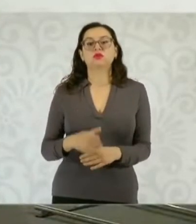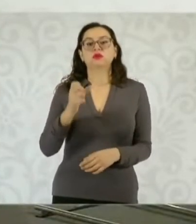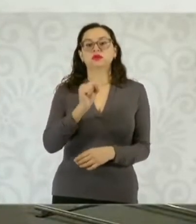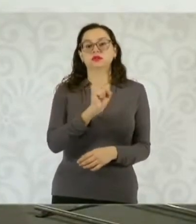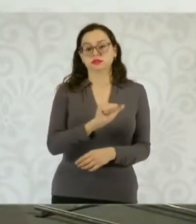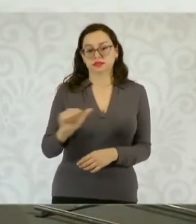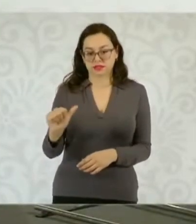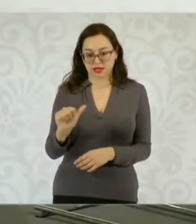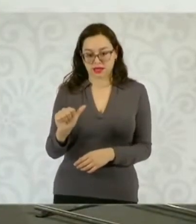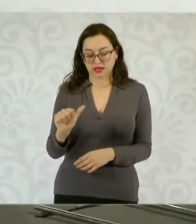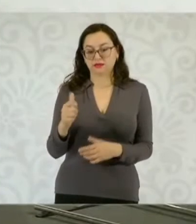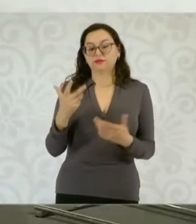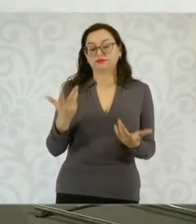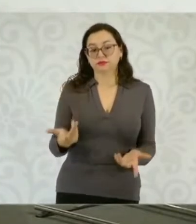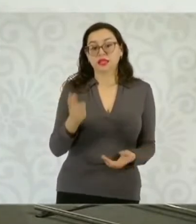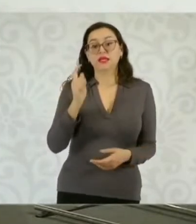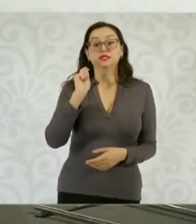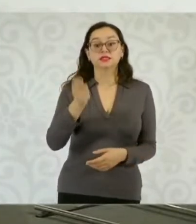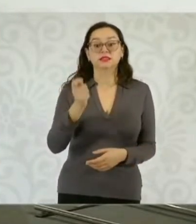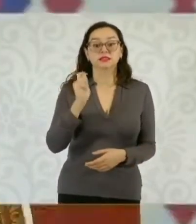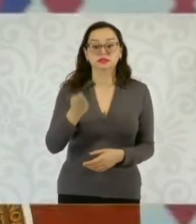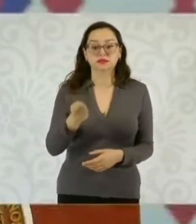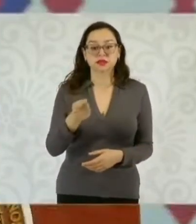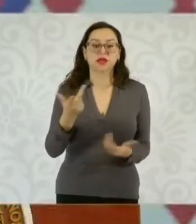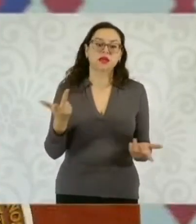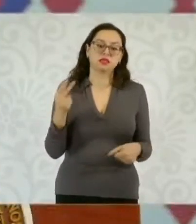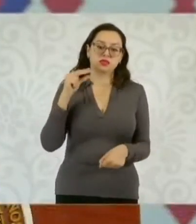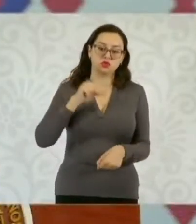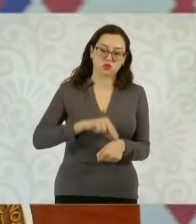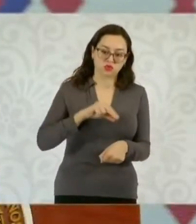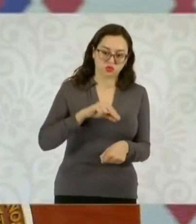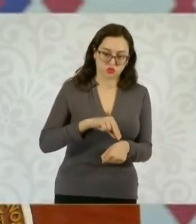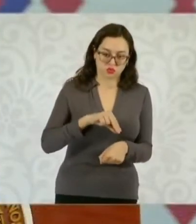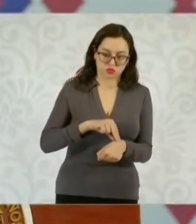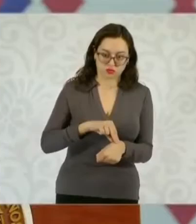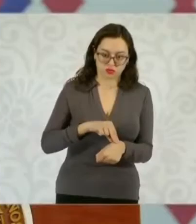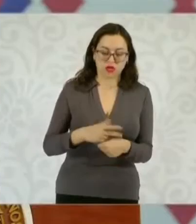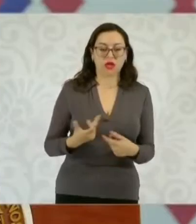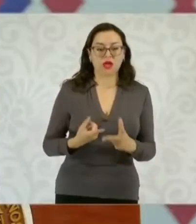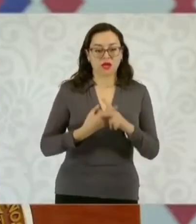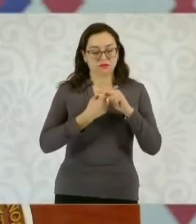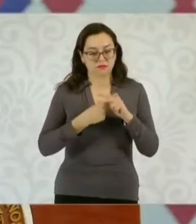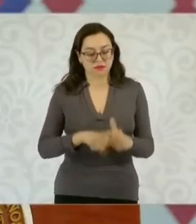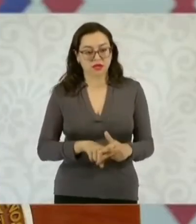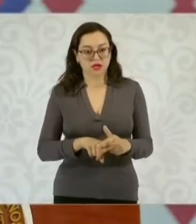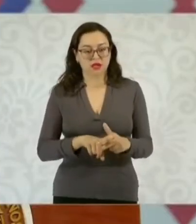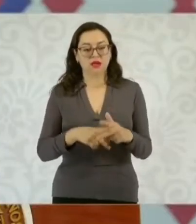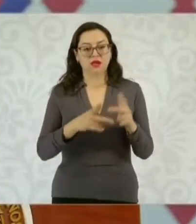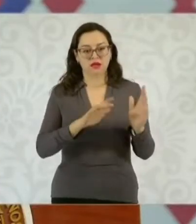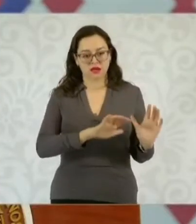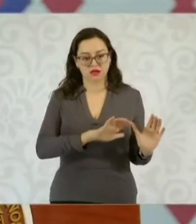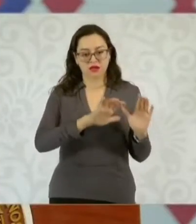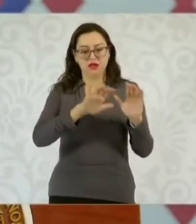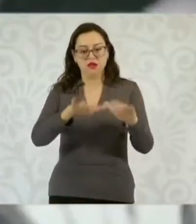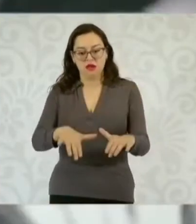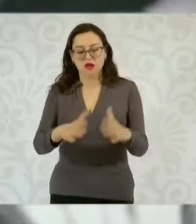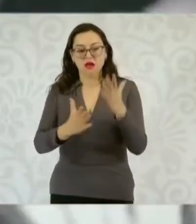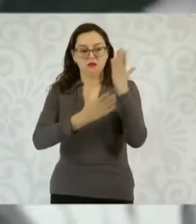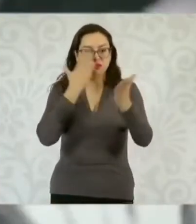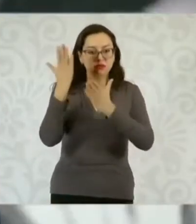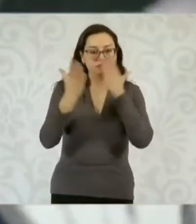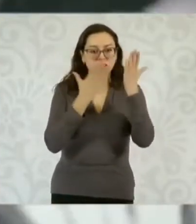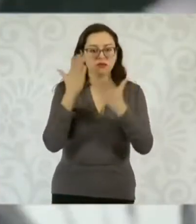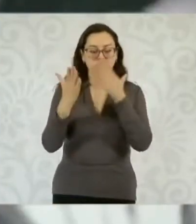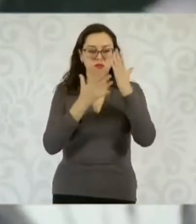Salud que complementa el abasto. Tiene que ver con los médicos residentes que estarán entrando a sus especialidades médicas, bueno, a sus residencias médicas para obtener la